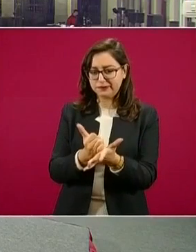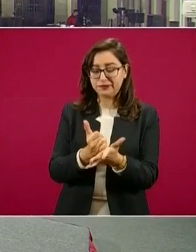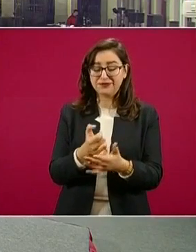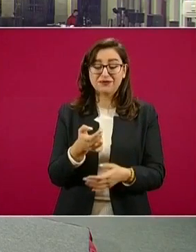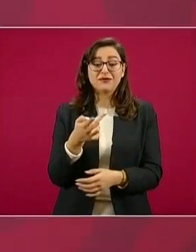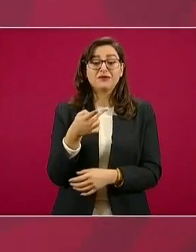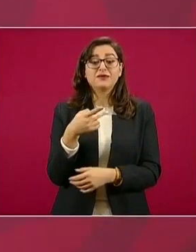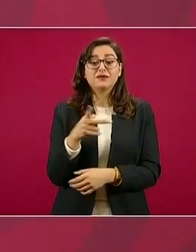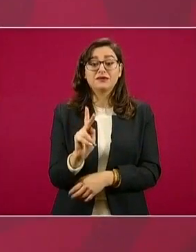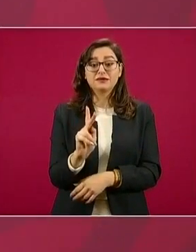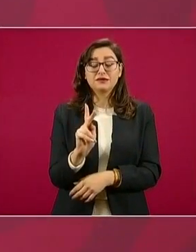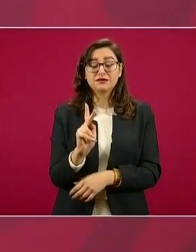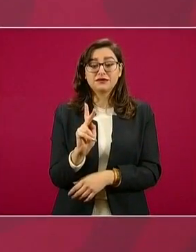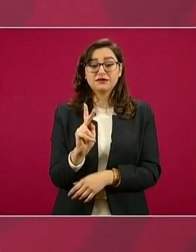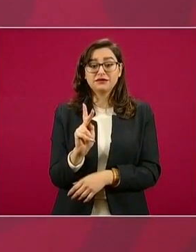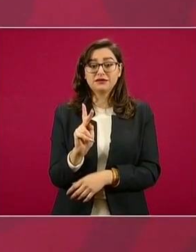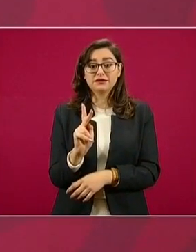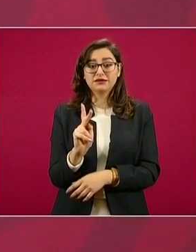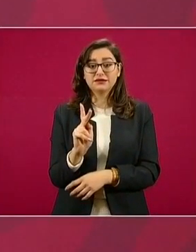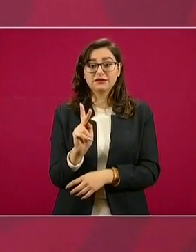corresponde a